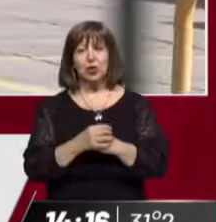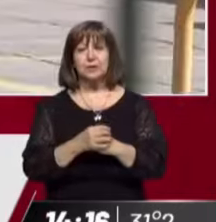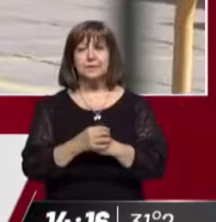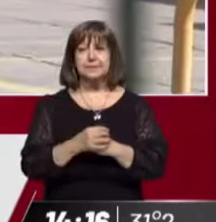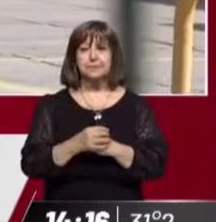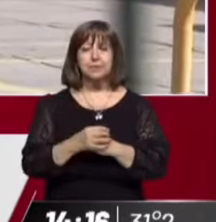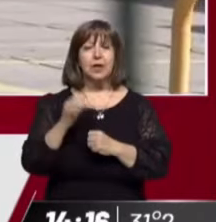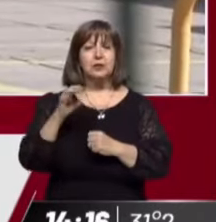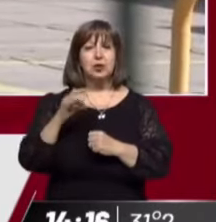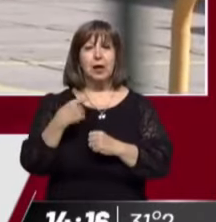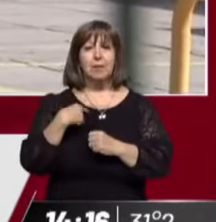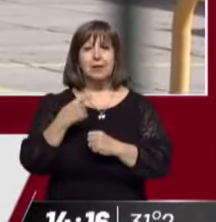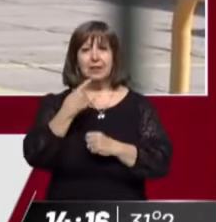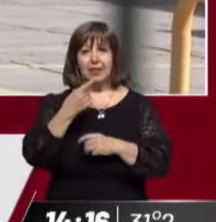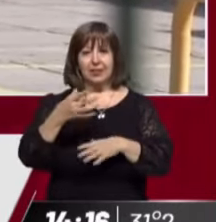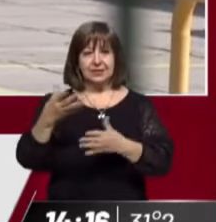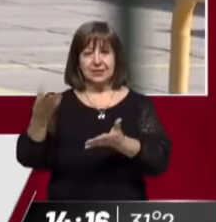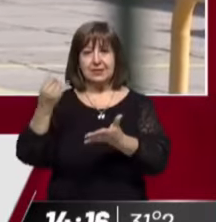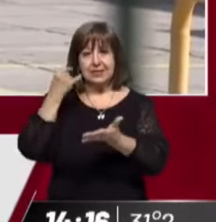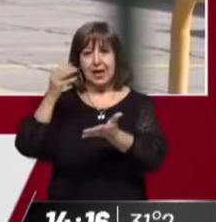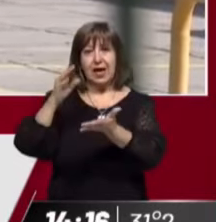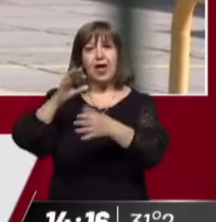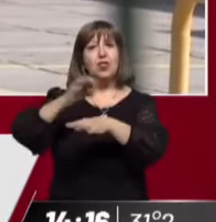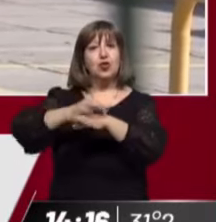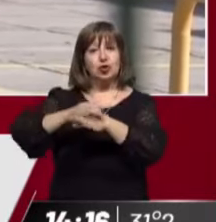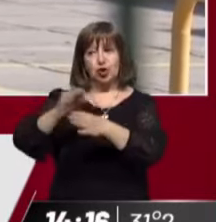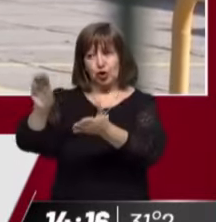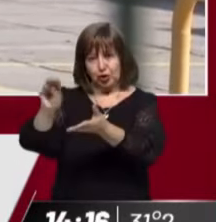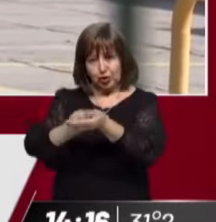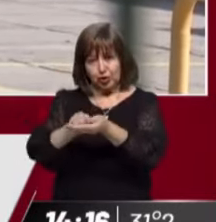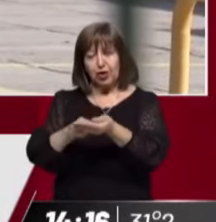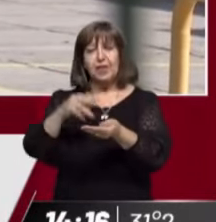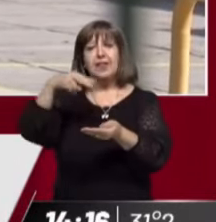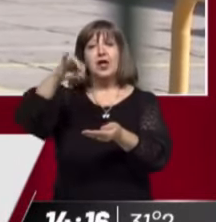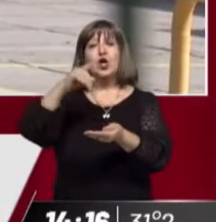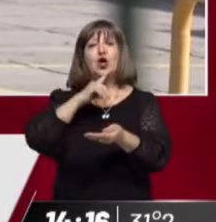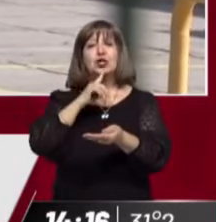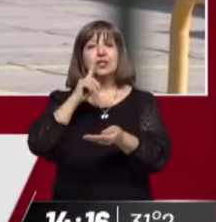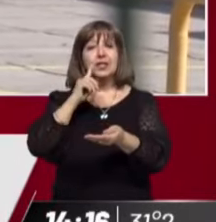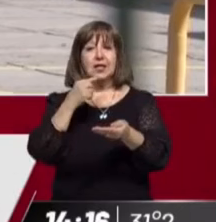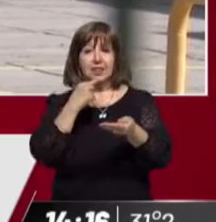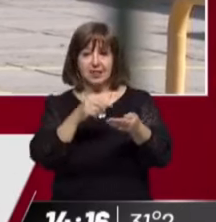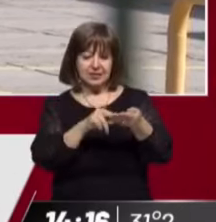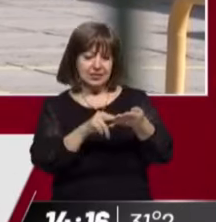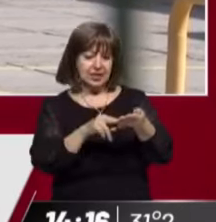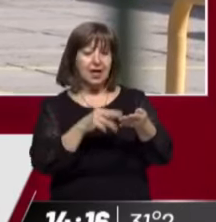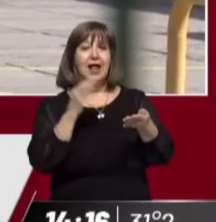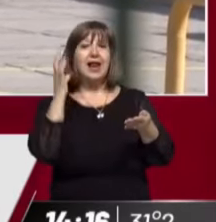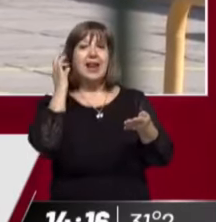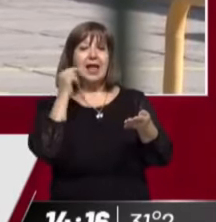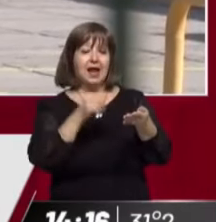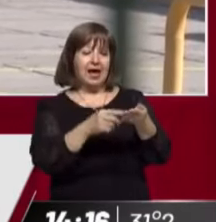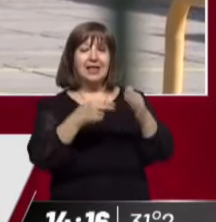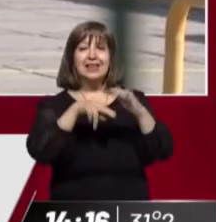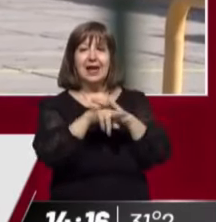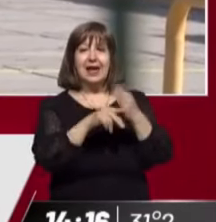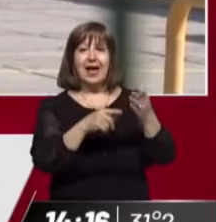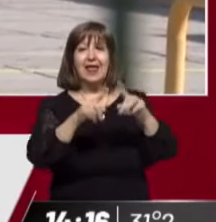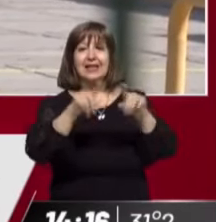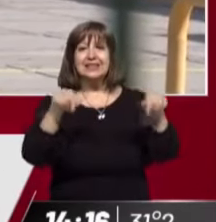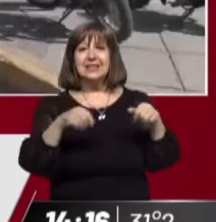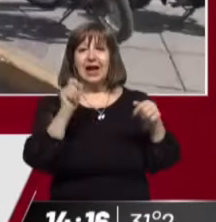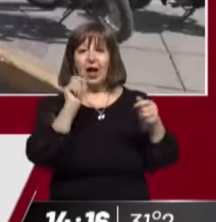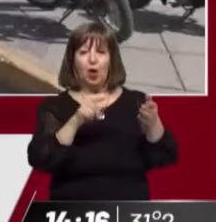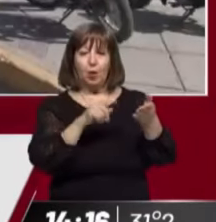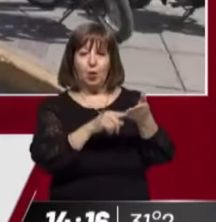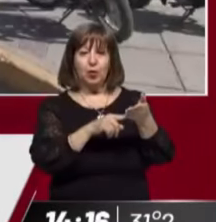es que el parte médico que nos pasan de hace algunos minutos nada más del NOTI dice que la paciente se encuentra internada, que está en sala común,